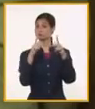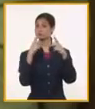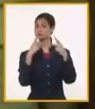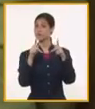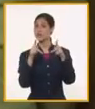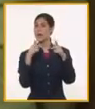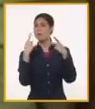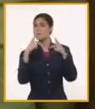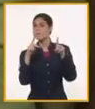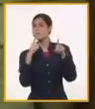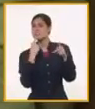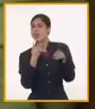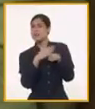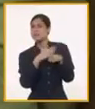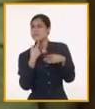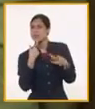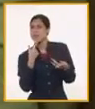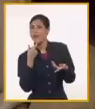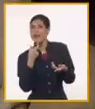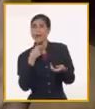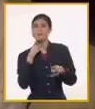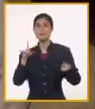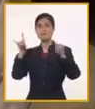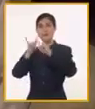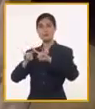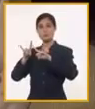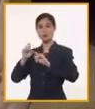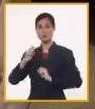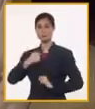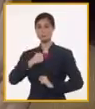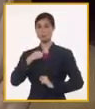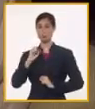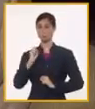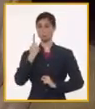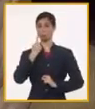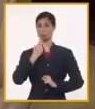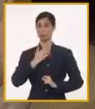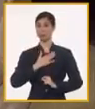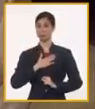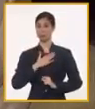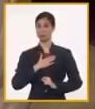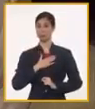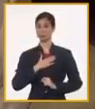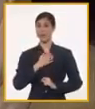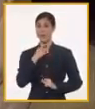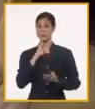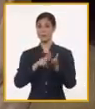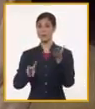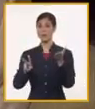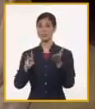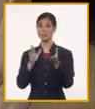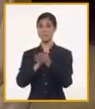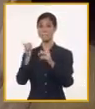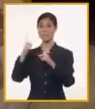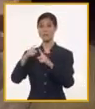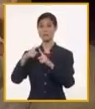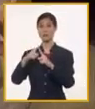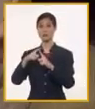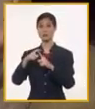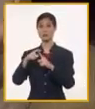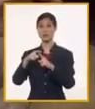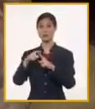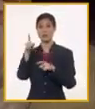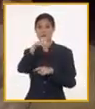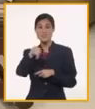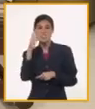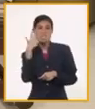de haber ido a la universidad era yo. En todo Matanza, todos los cuadros del partido, no había,